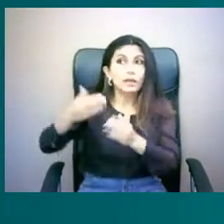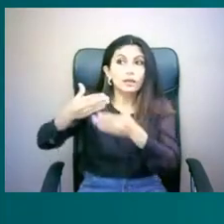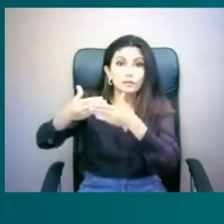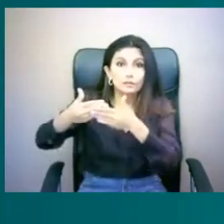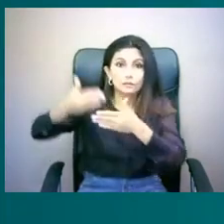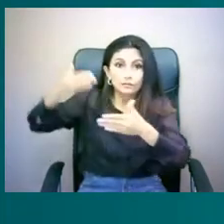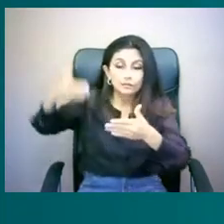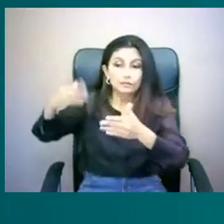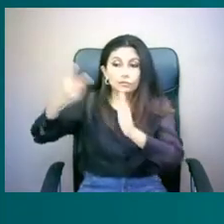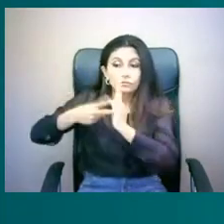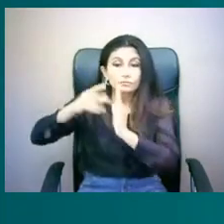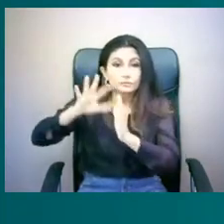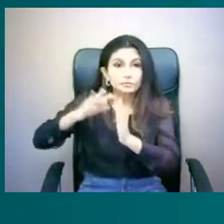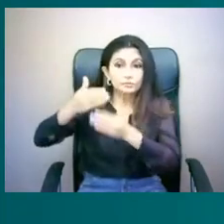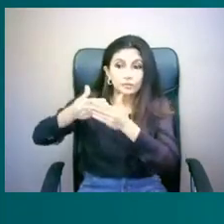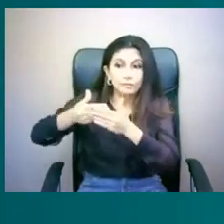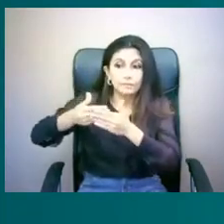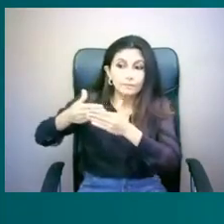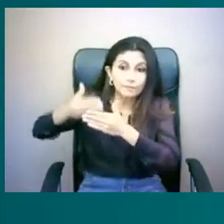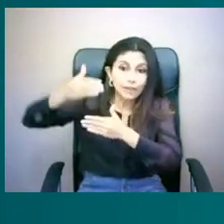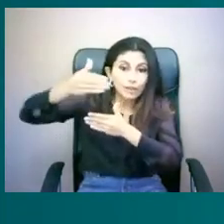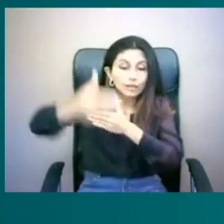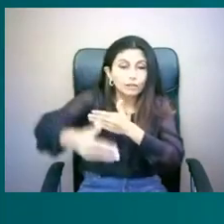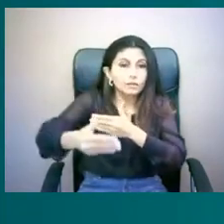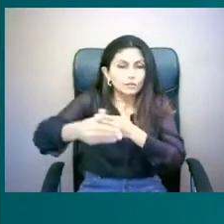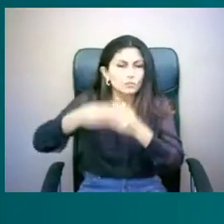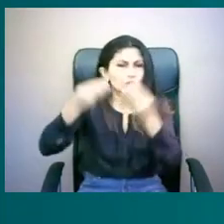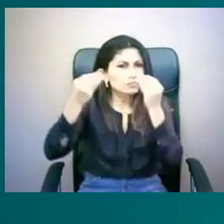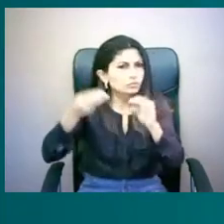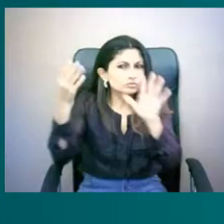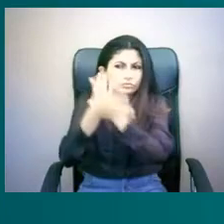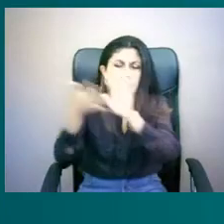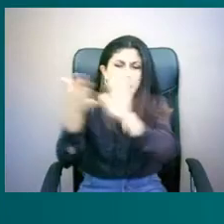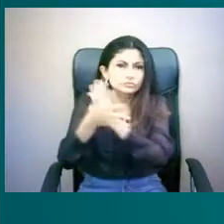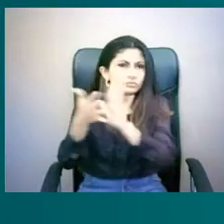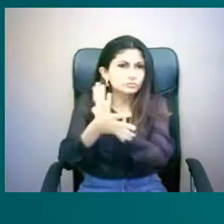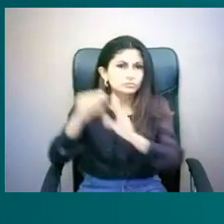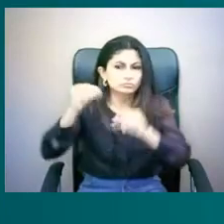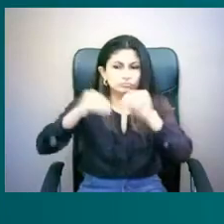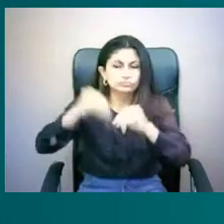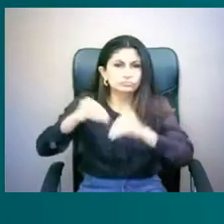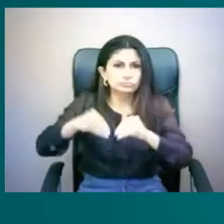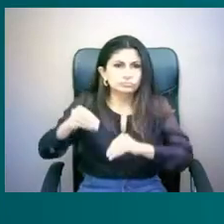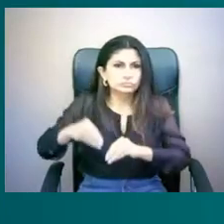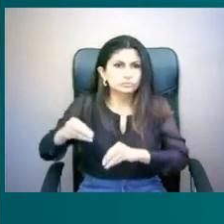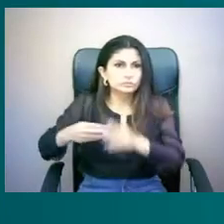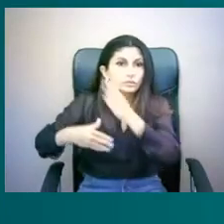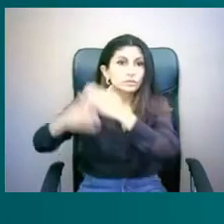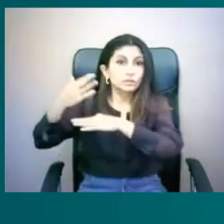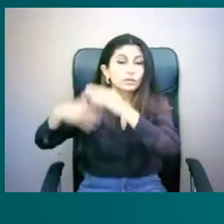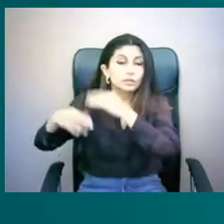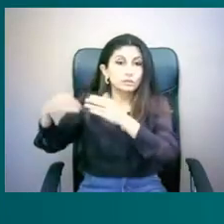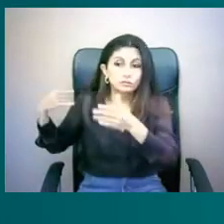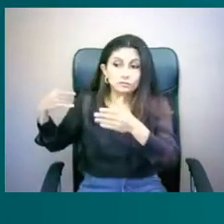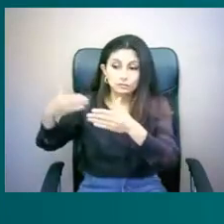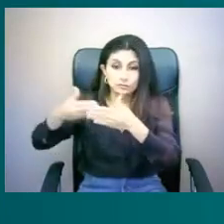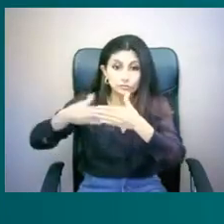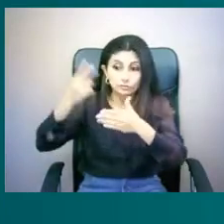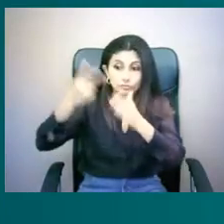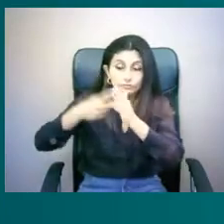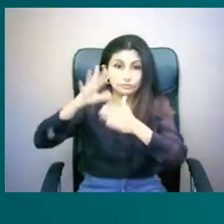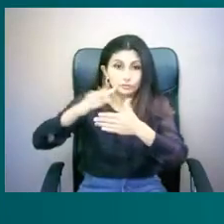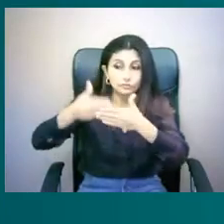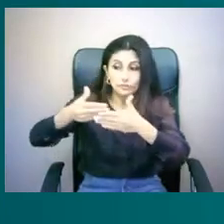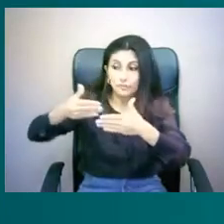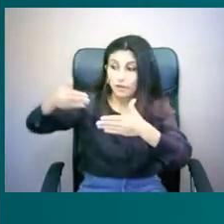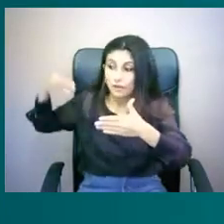el 2005. ¿Listo? El 2005 para acá hemos creado mucha más información que la que quedó documentada desde el inicio de la humanidad, digo, de lo que está documentado hasta el